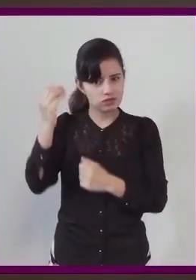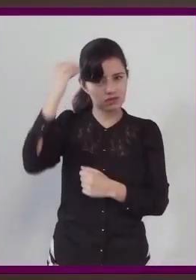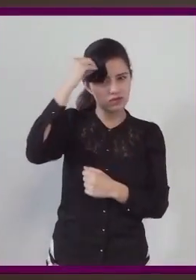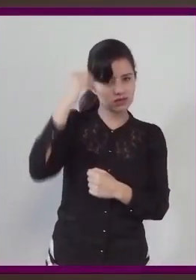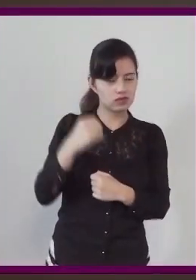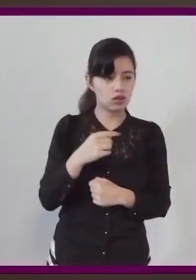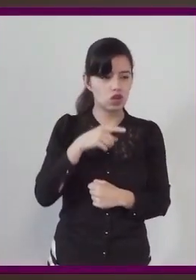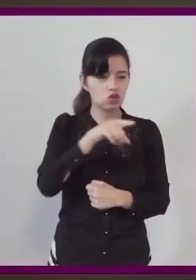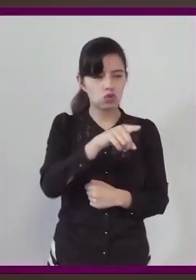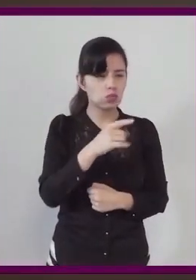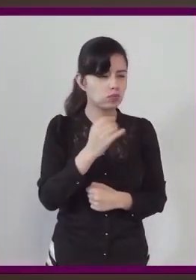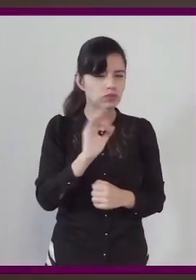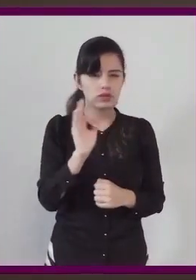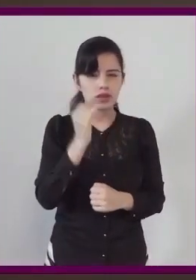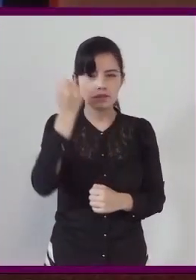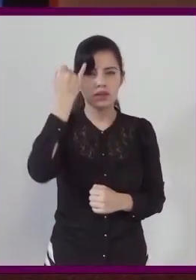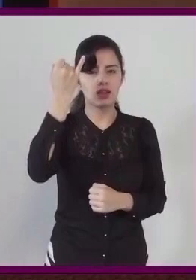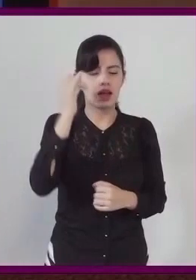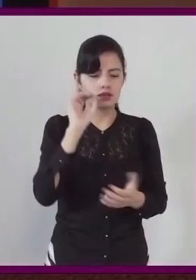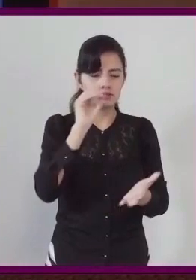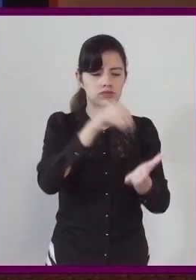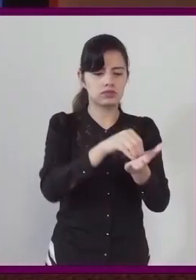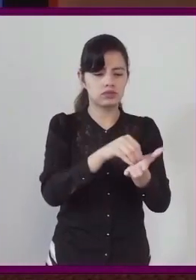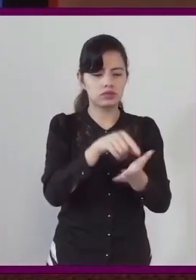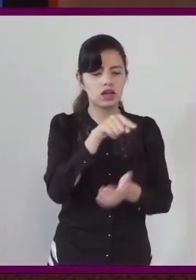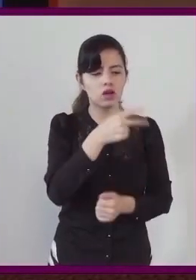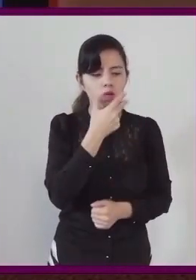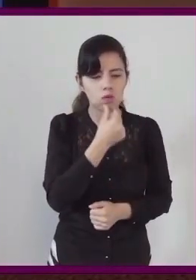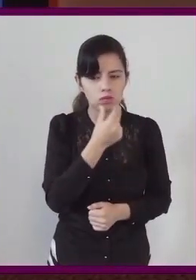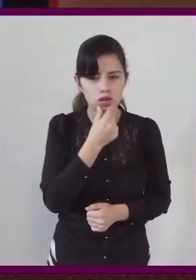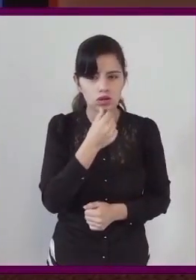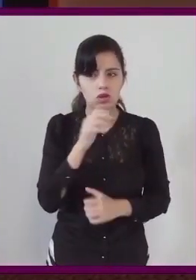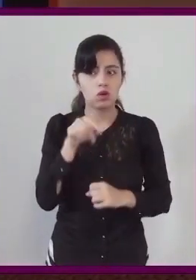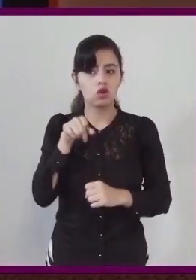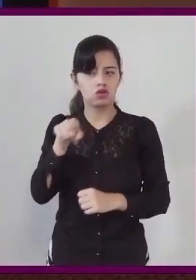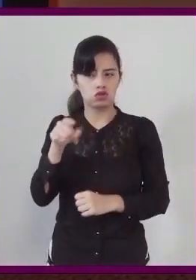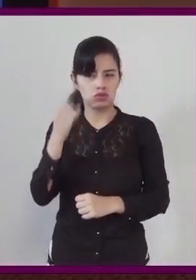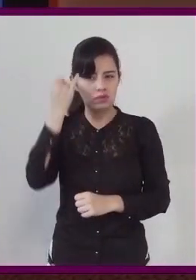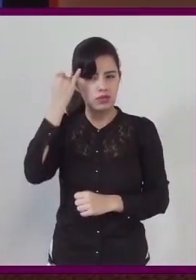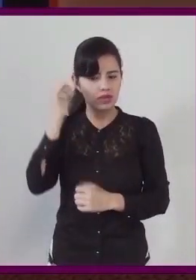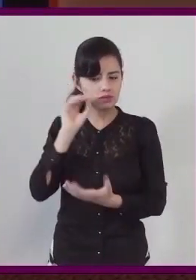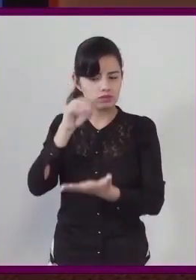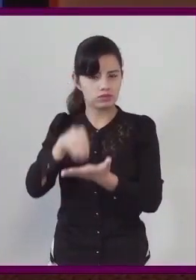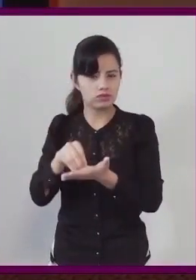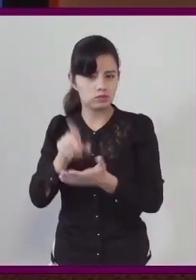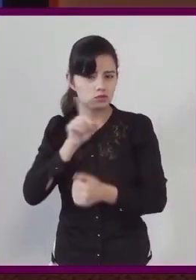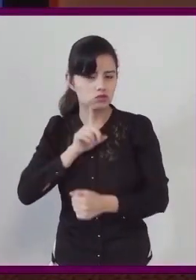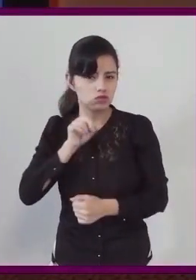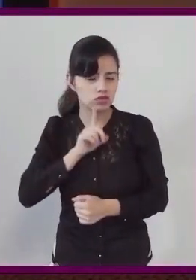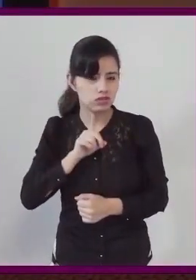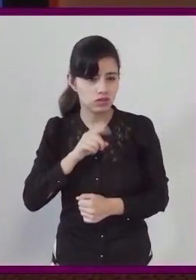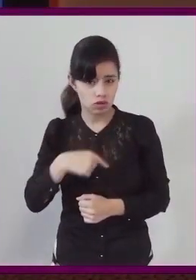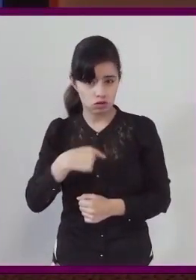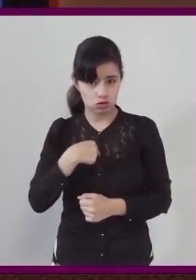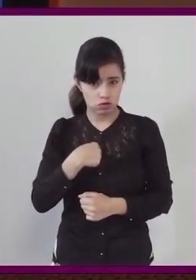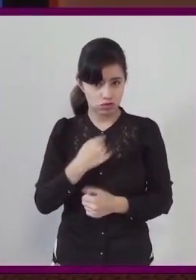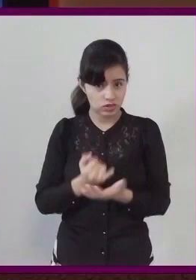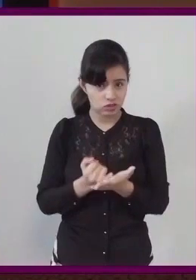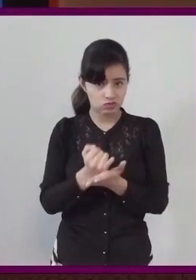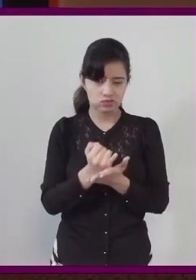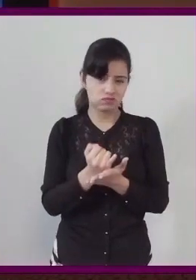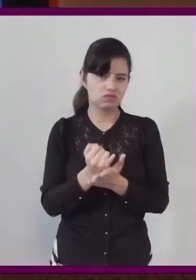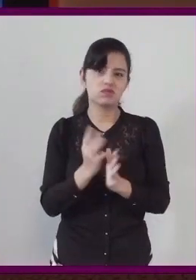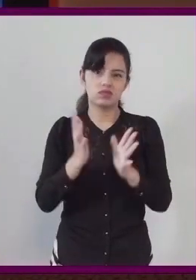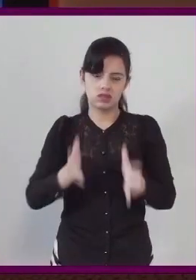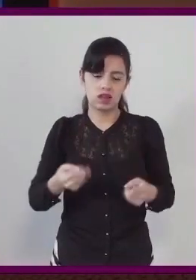qué significa ser hombre, ¿cierto? Nacimos dentro de un mundo en donde ya hay un chorro de historias